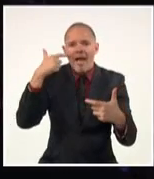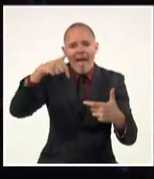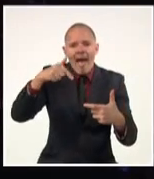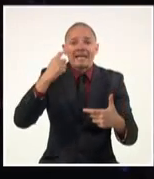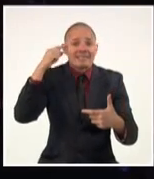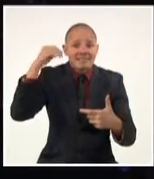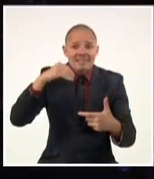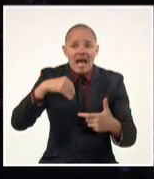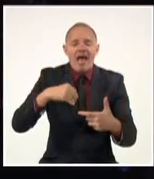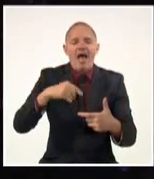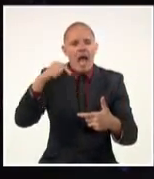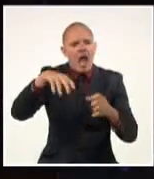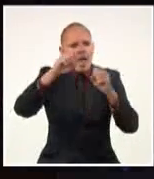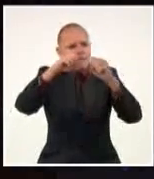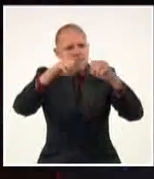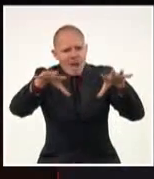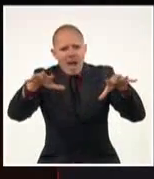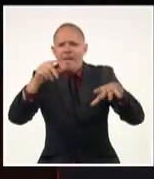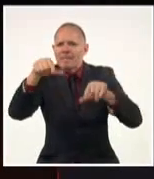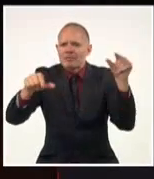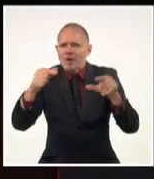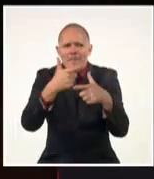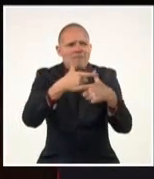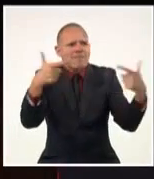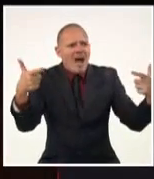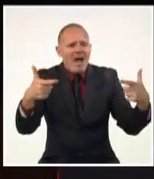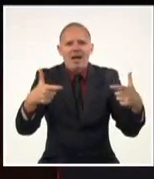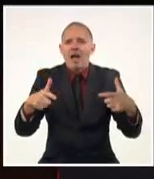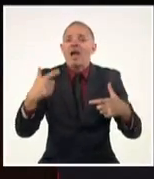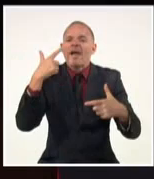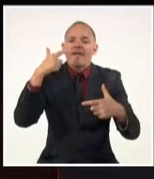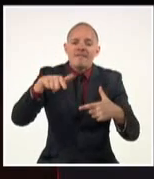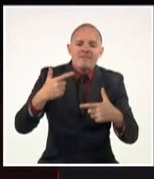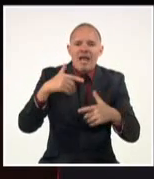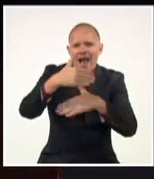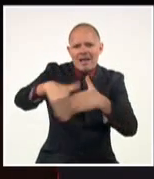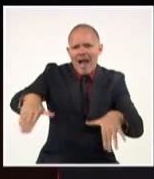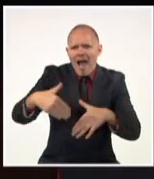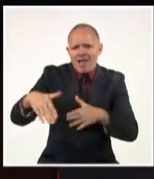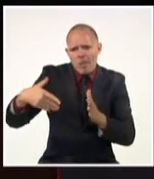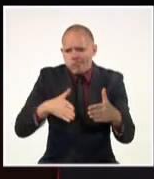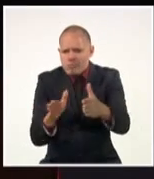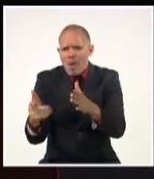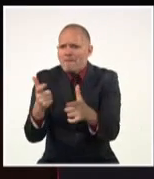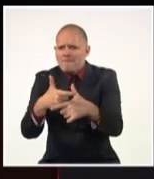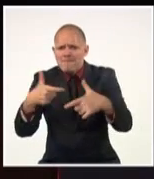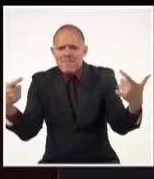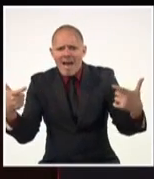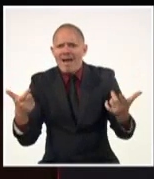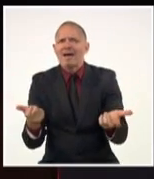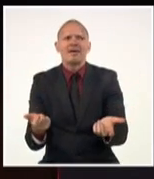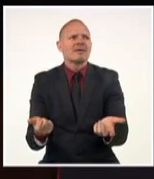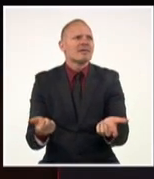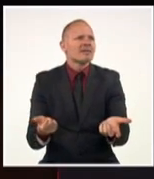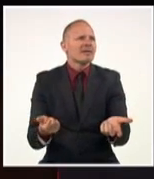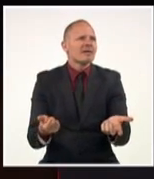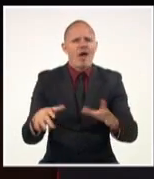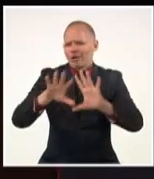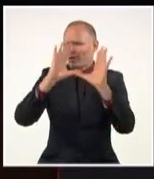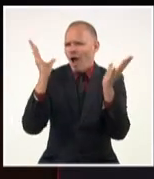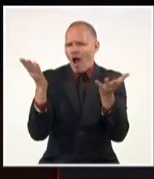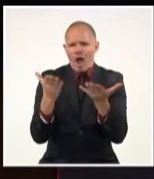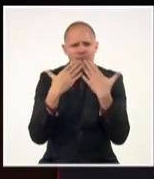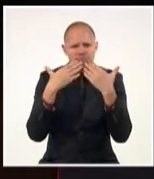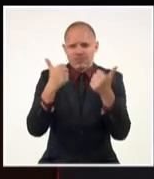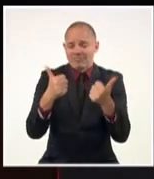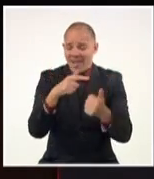han construido más carreteras y caminos que en toda la historia anterior del país. Esta es la